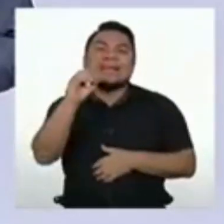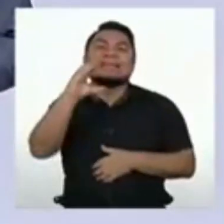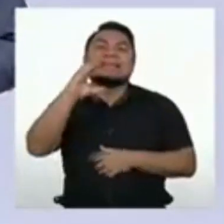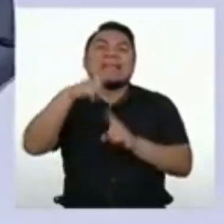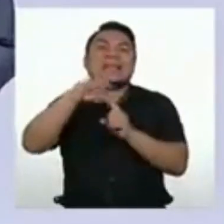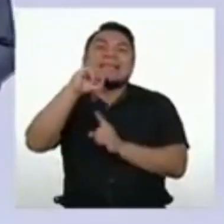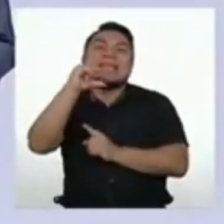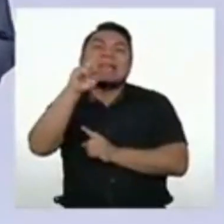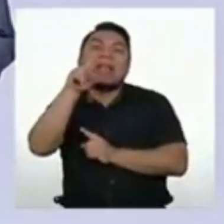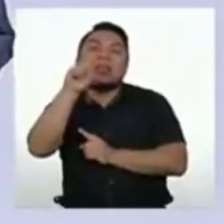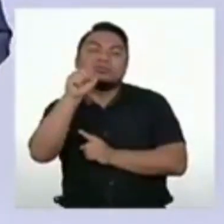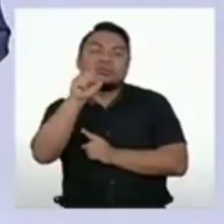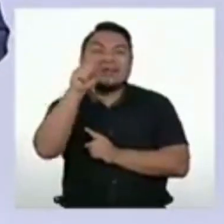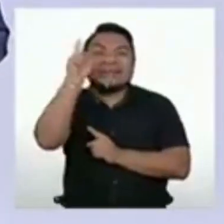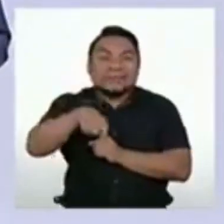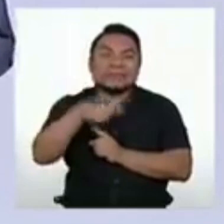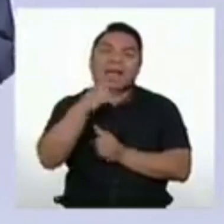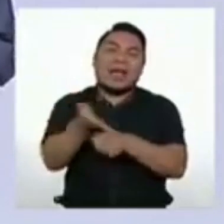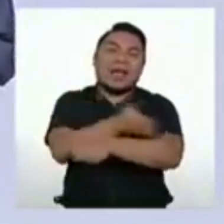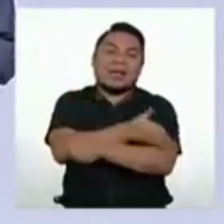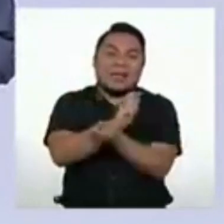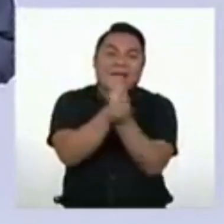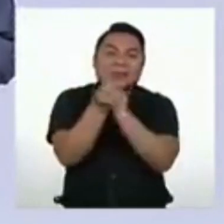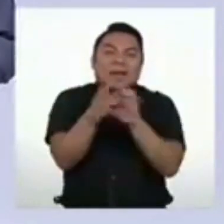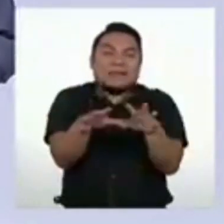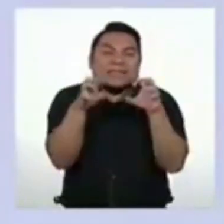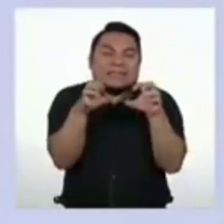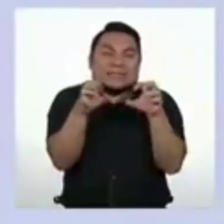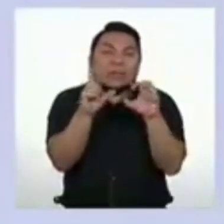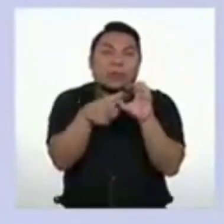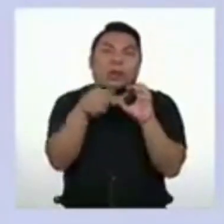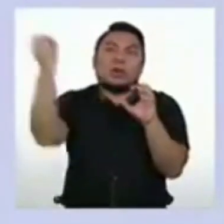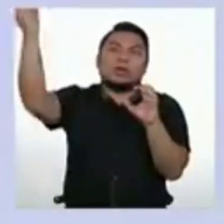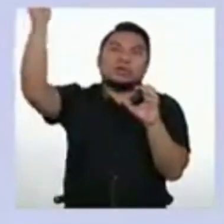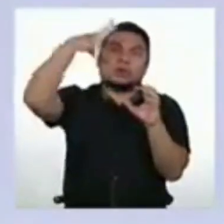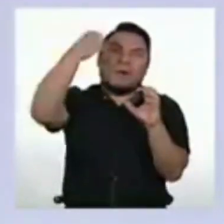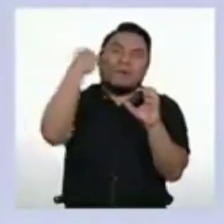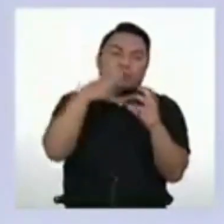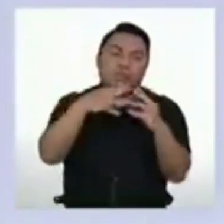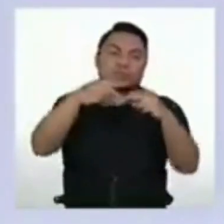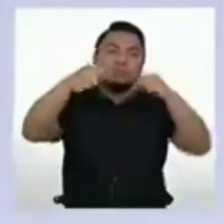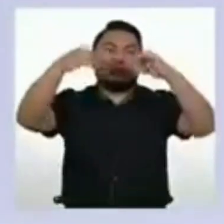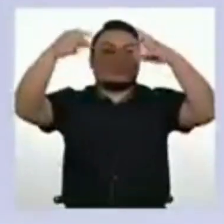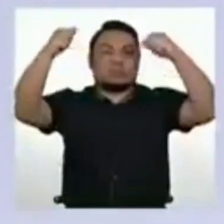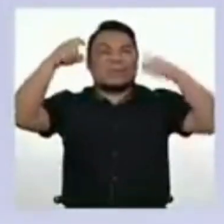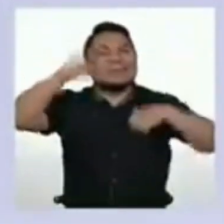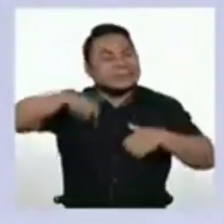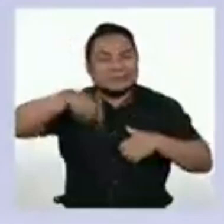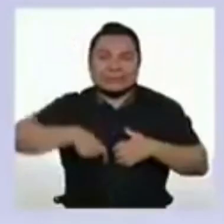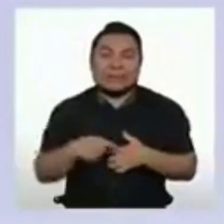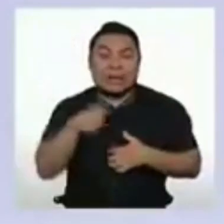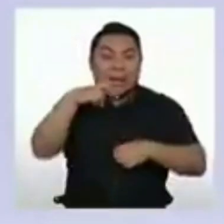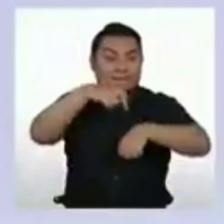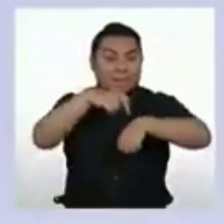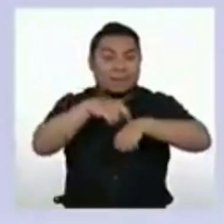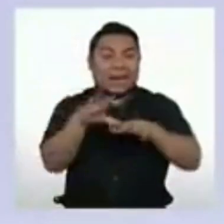centígrados. También debes tener en cuenta que todo depende del lugar donde nos encontremos. Cuando ponemos las papas para